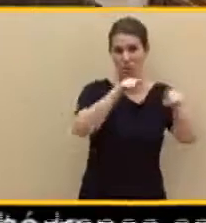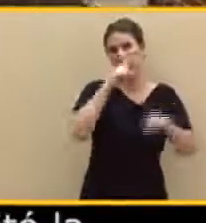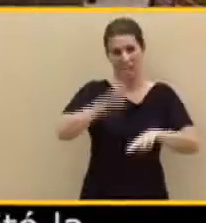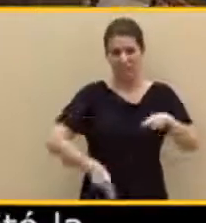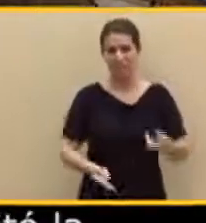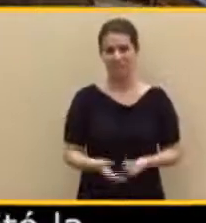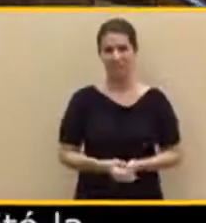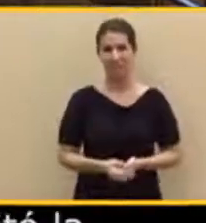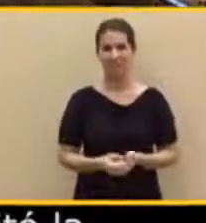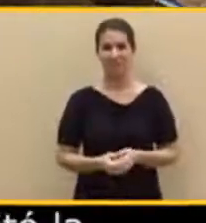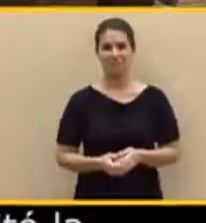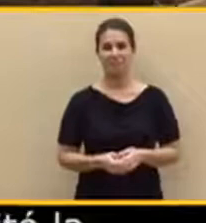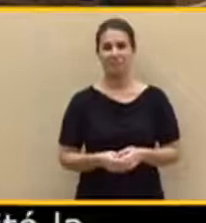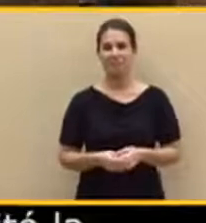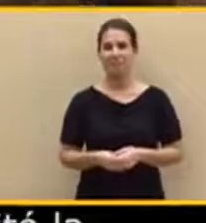Y miren,